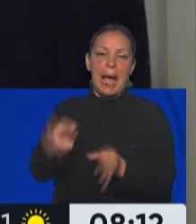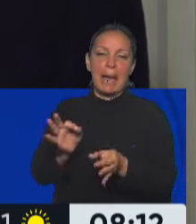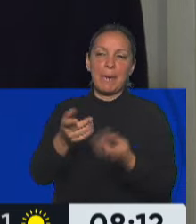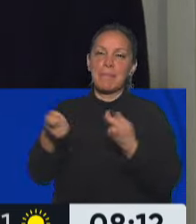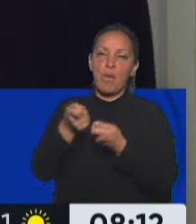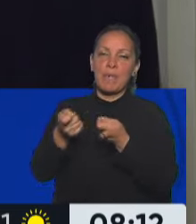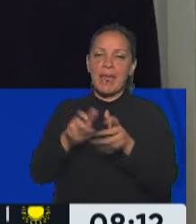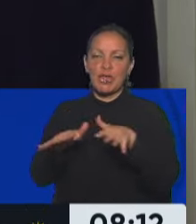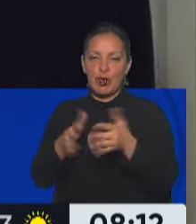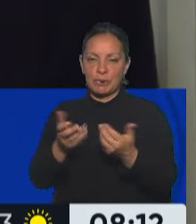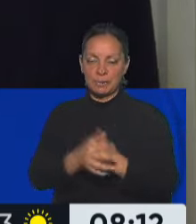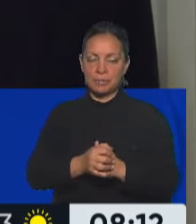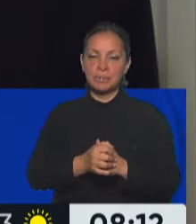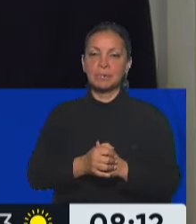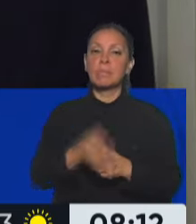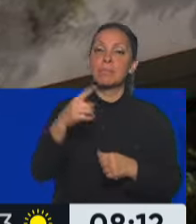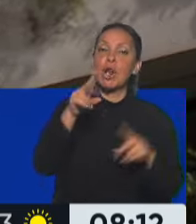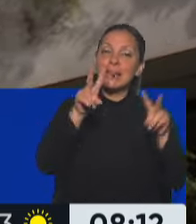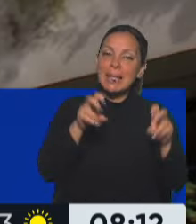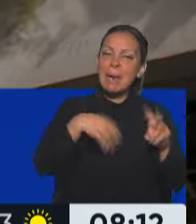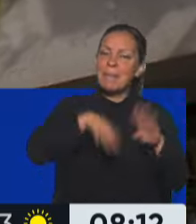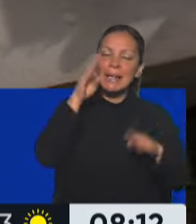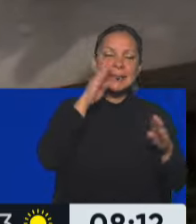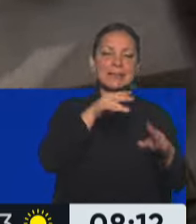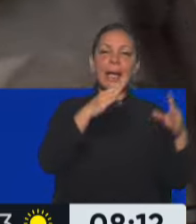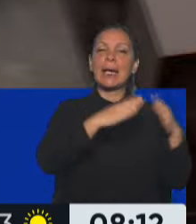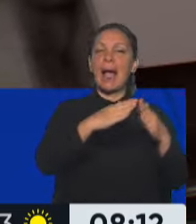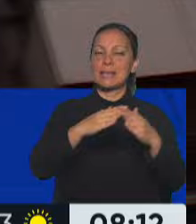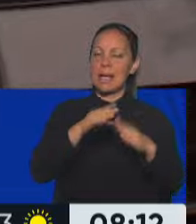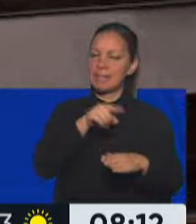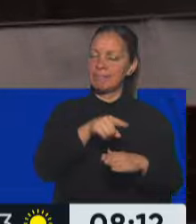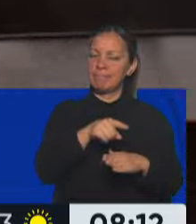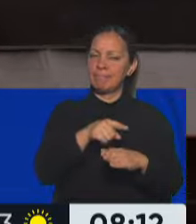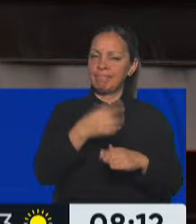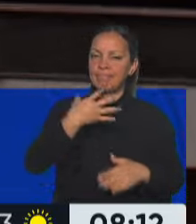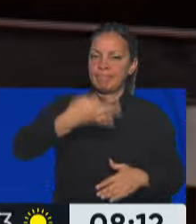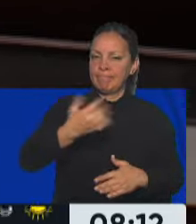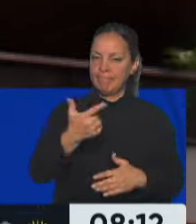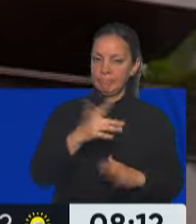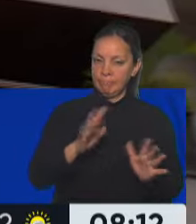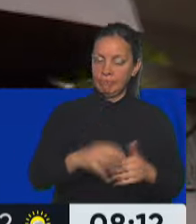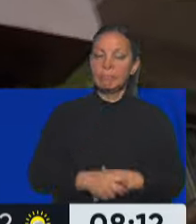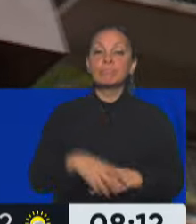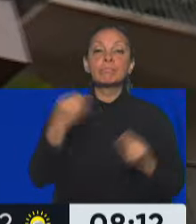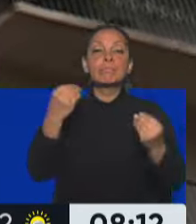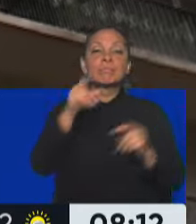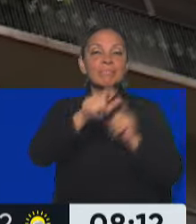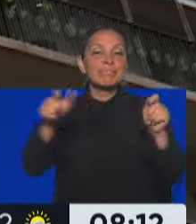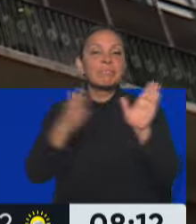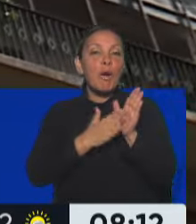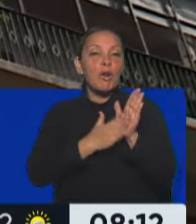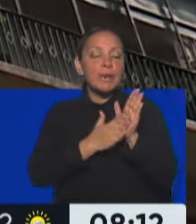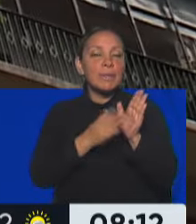existe un contrato de locación Entonces el problema era con la vivienda Por qué Porque no olvidemos que hay muchos monotributistas